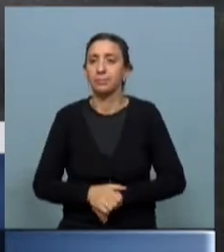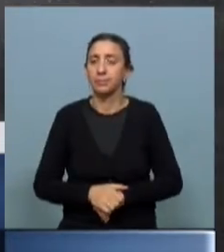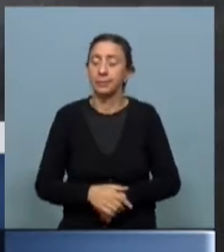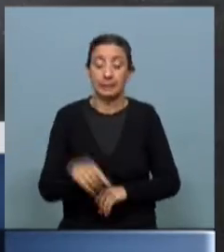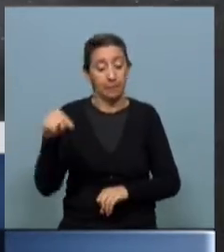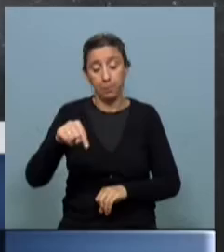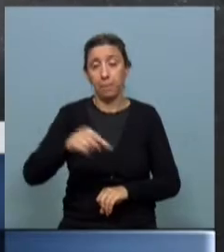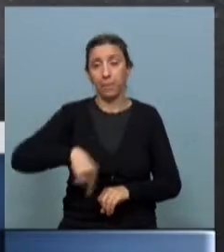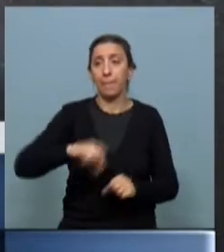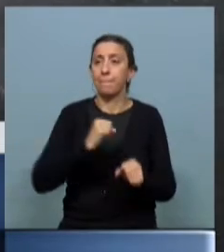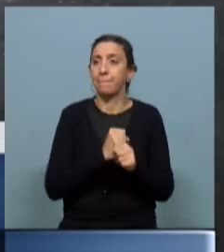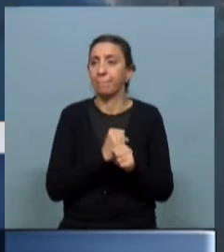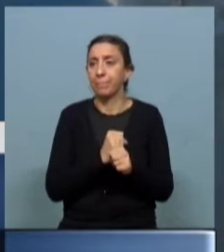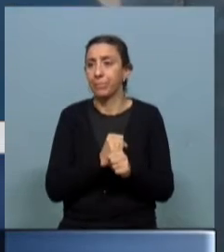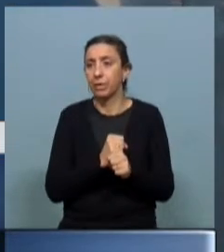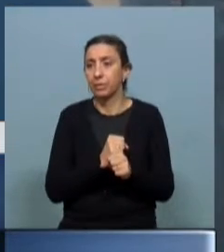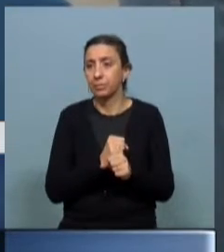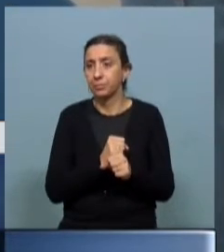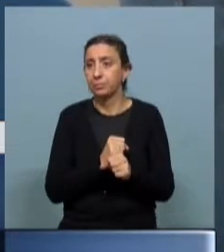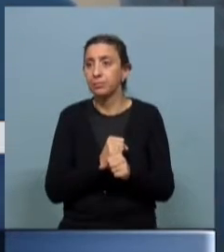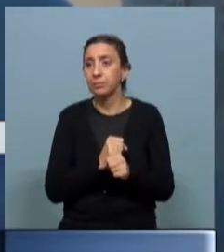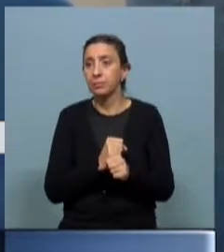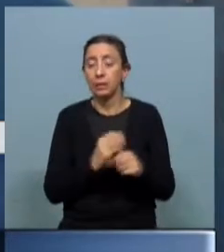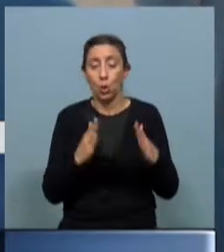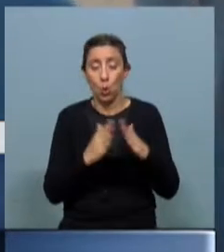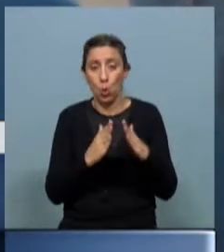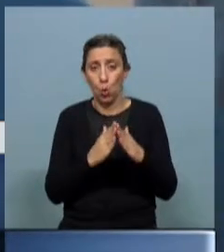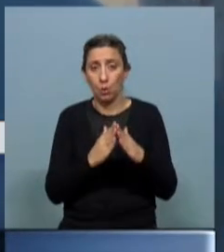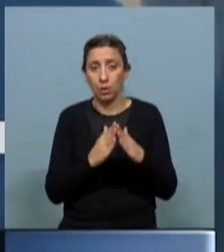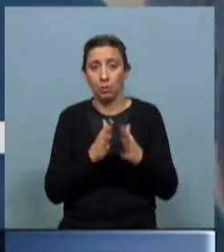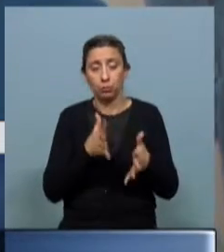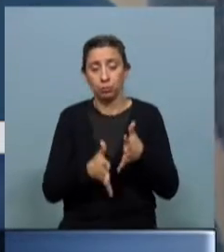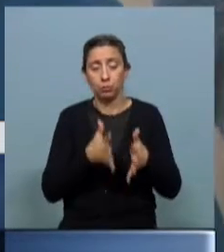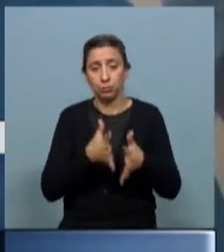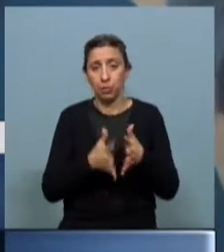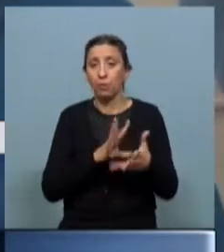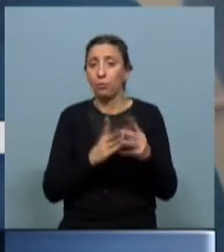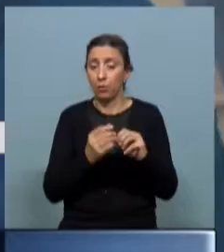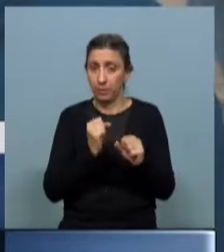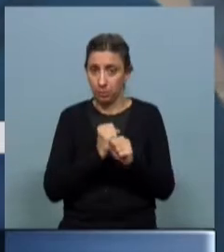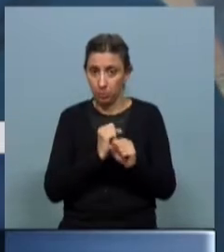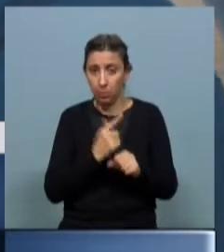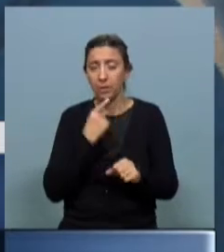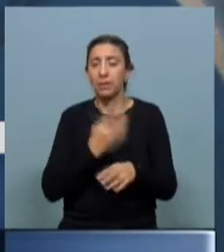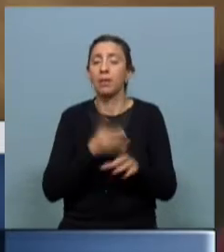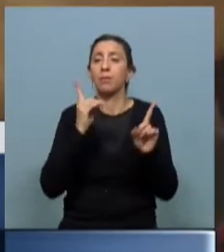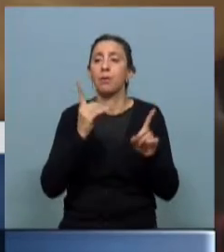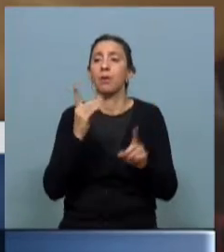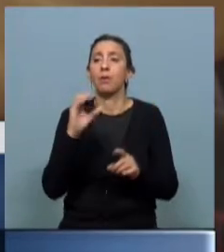Bueno, acá estamos haciendo una casa automatizada, como decía el profe